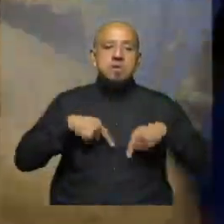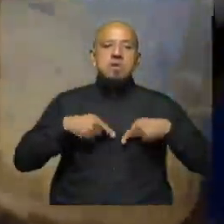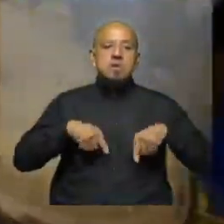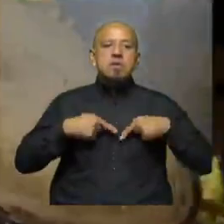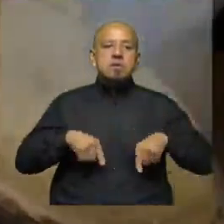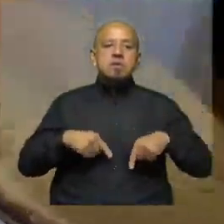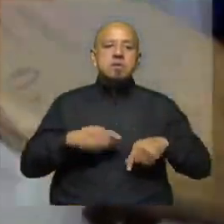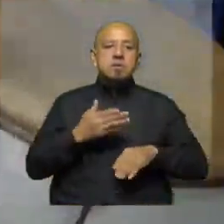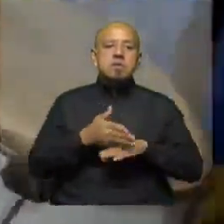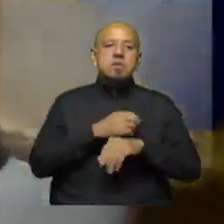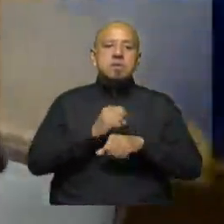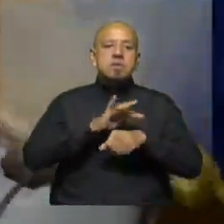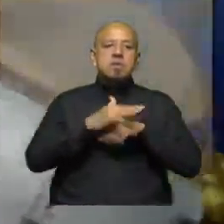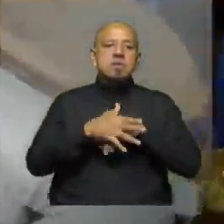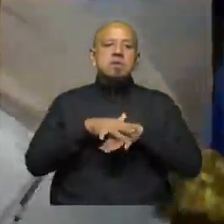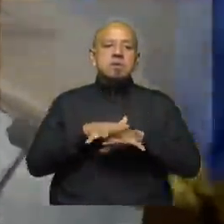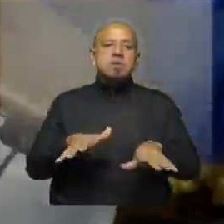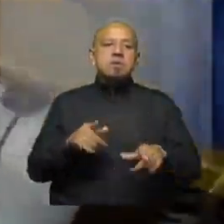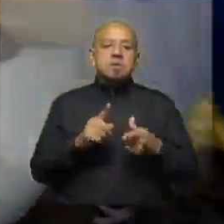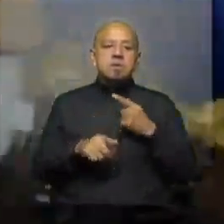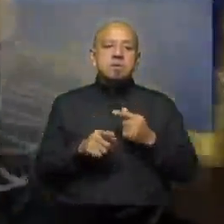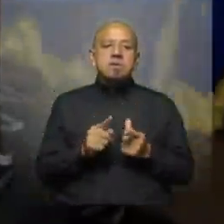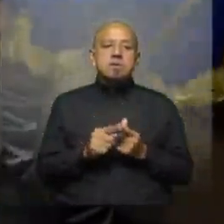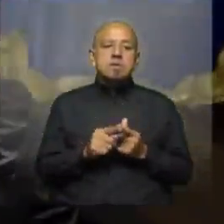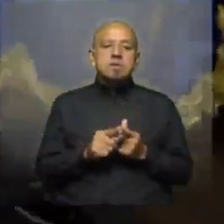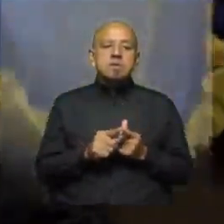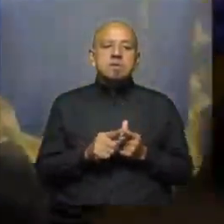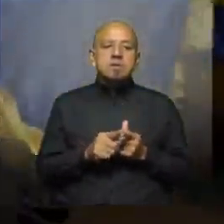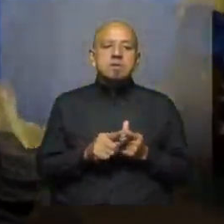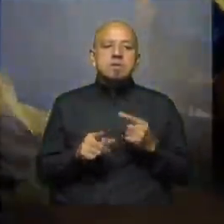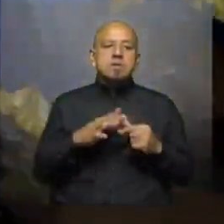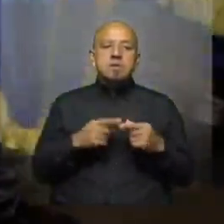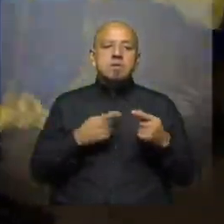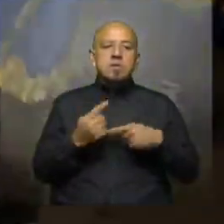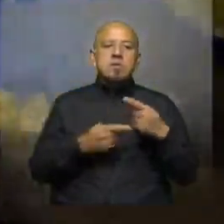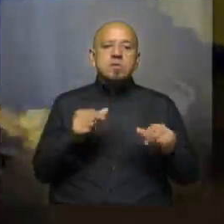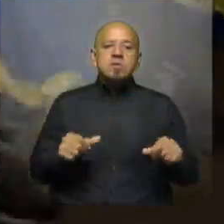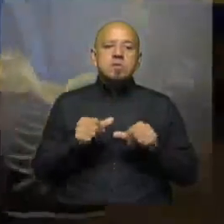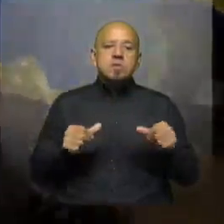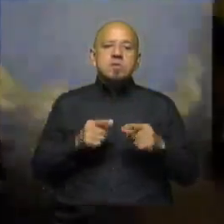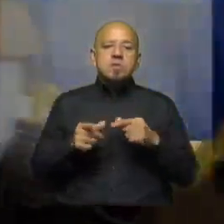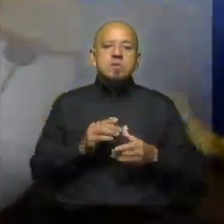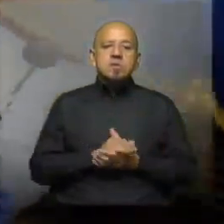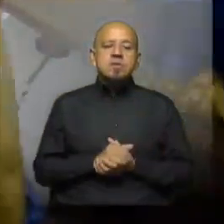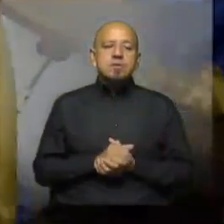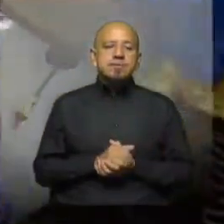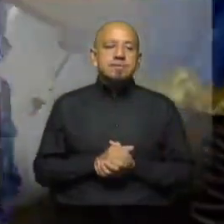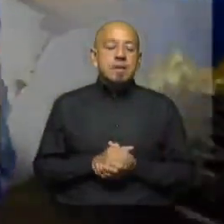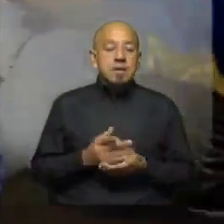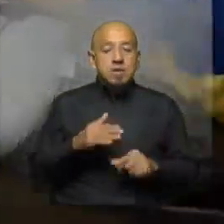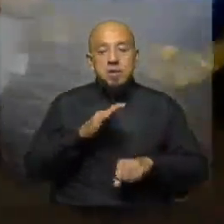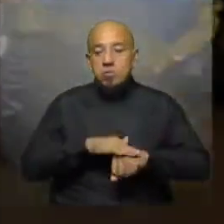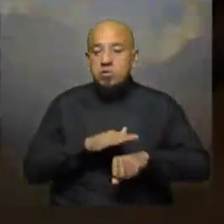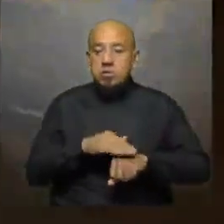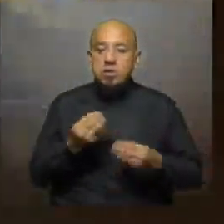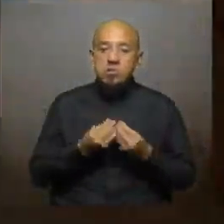de antes de la pandemia. Y como tuvimos tanto éxito, dijimos, bueno, seguimos haciéndolo ahí. Y está. Y bueno, es una gran responsabilidad, pero